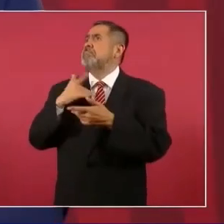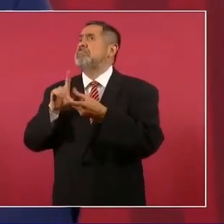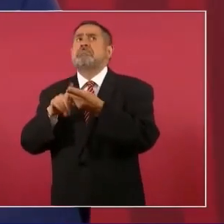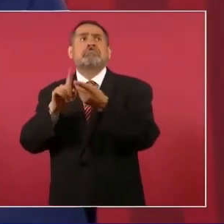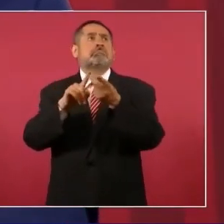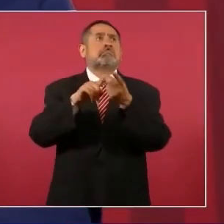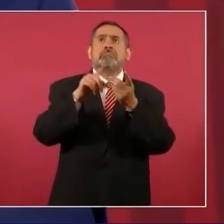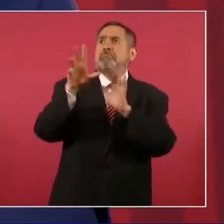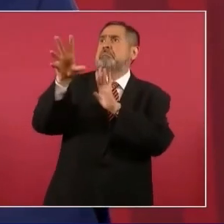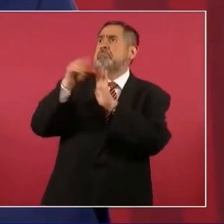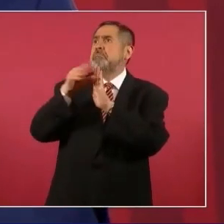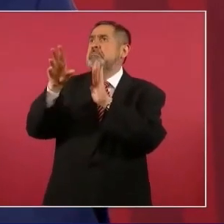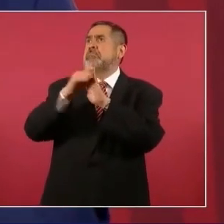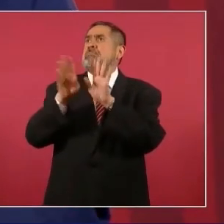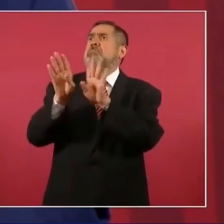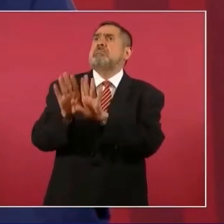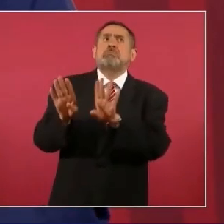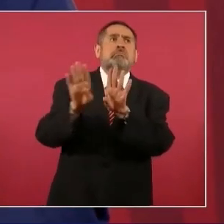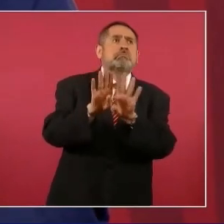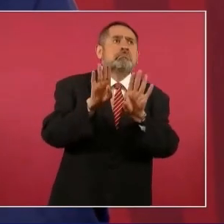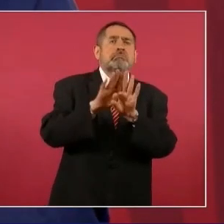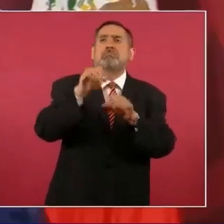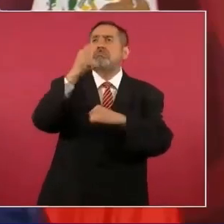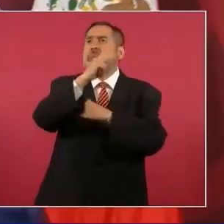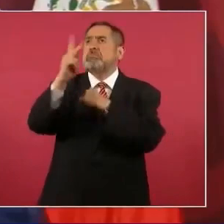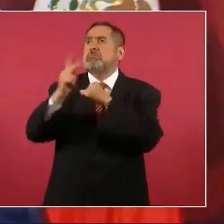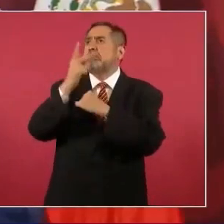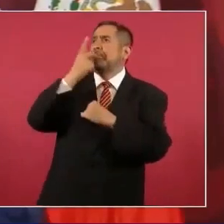modelos o recetas en el extranjero.